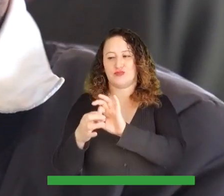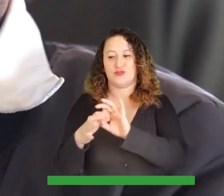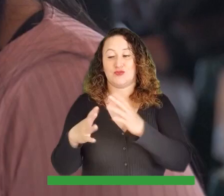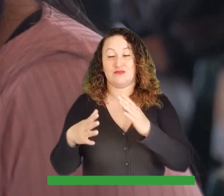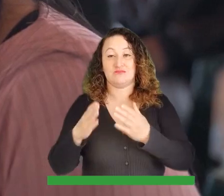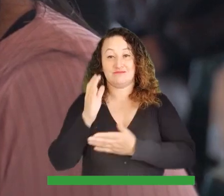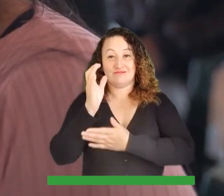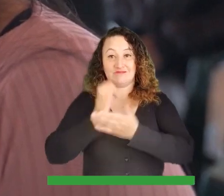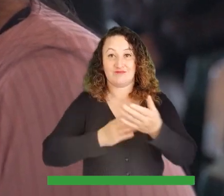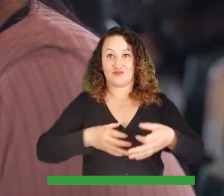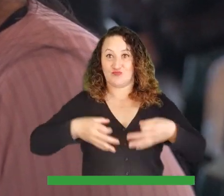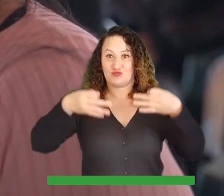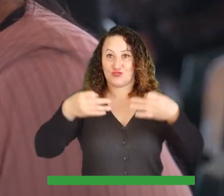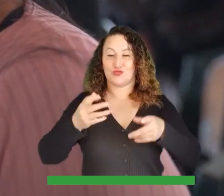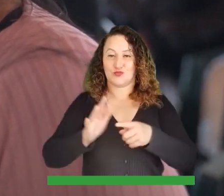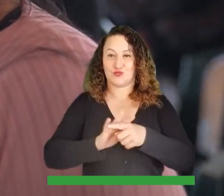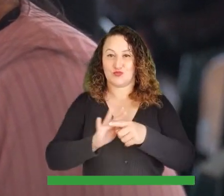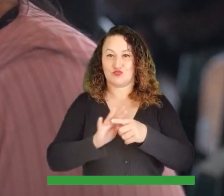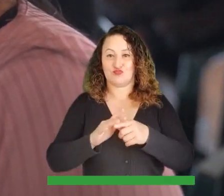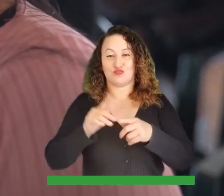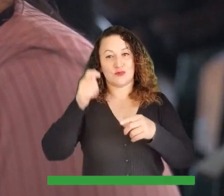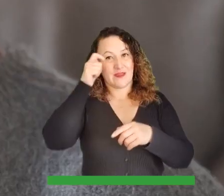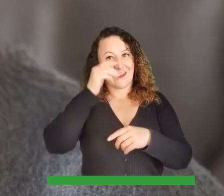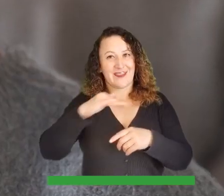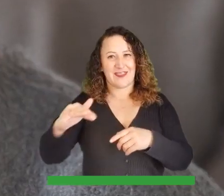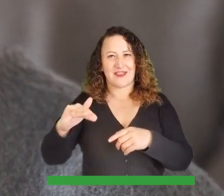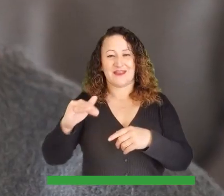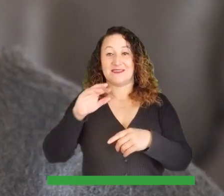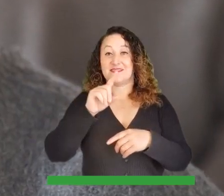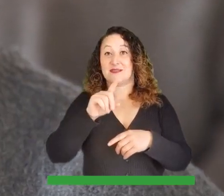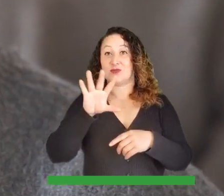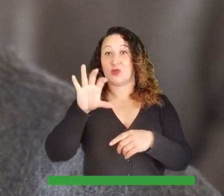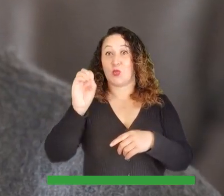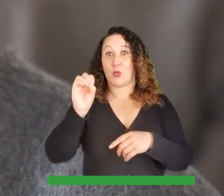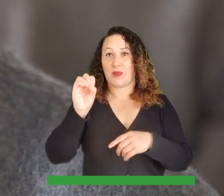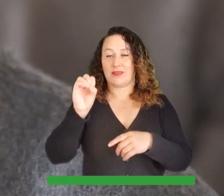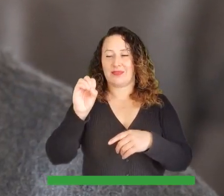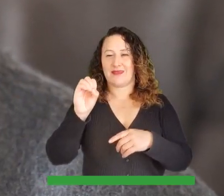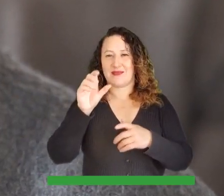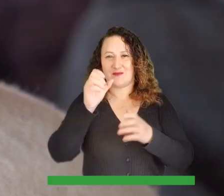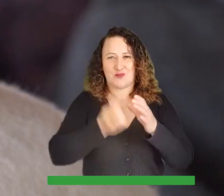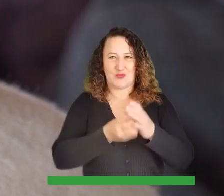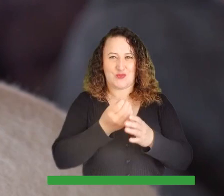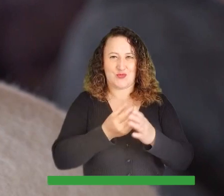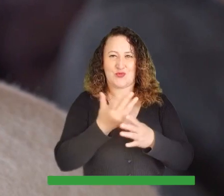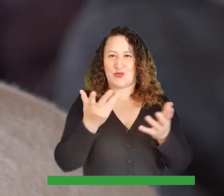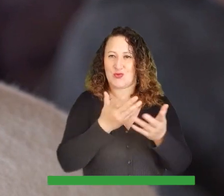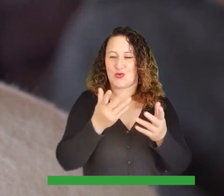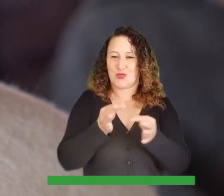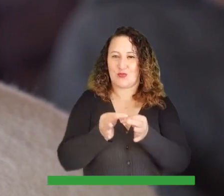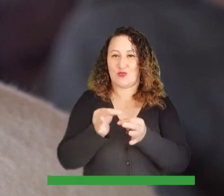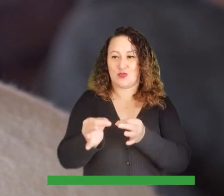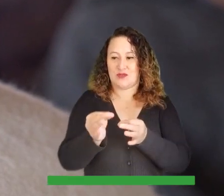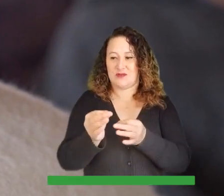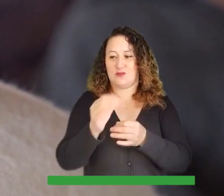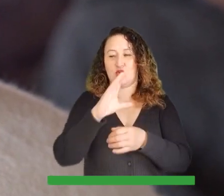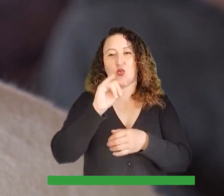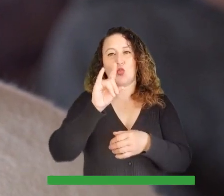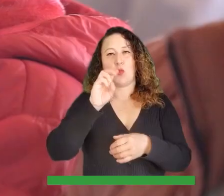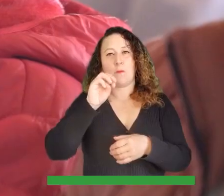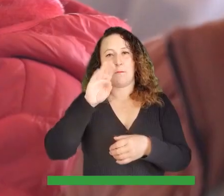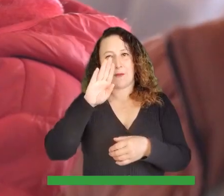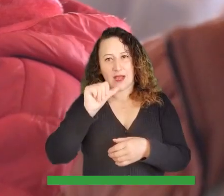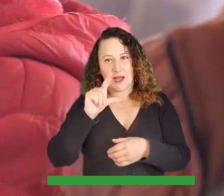en buenas prácticas ganaderas 150 pequeños productores de los municipios de Cumbal, Huachucal